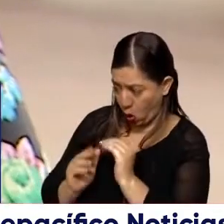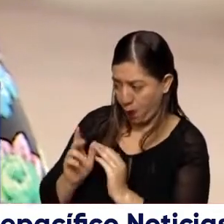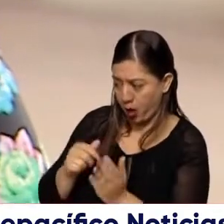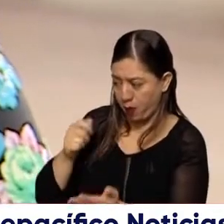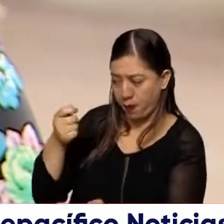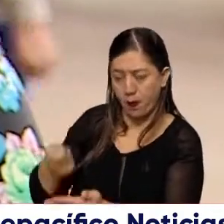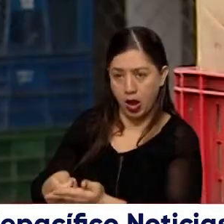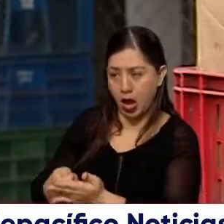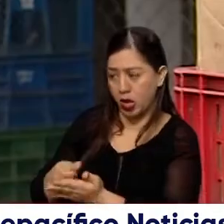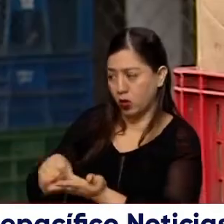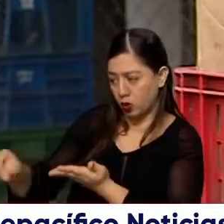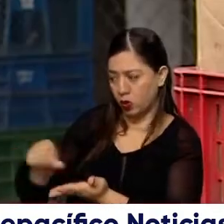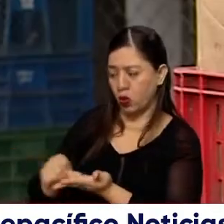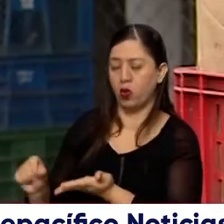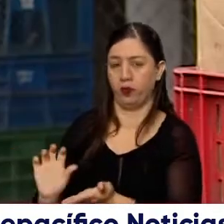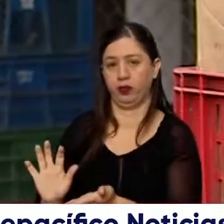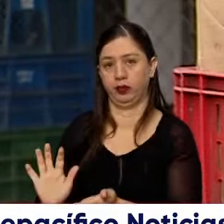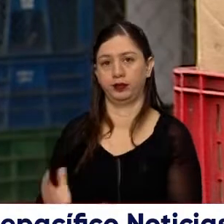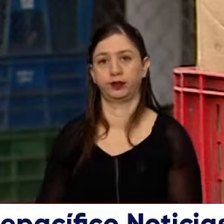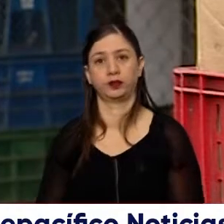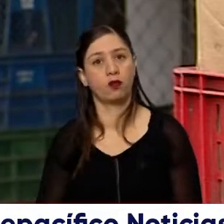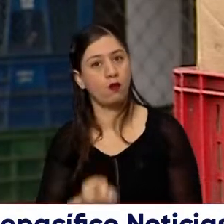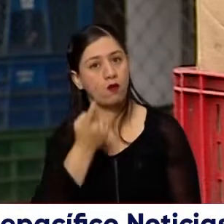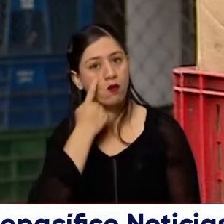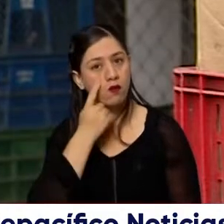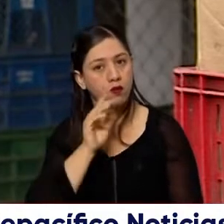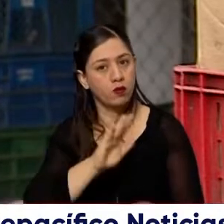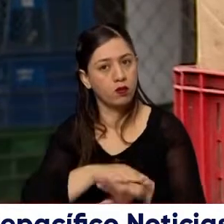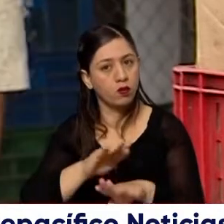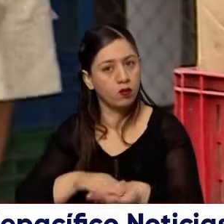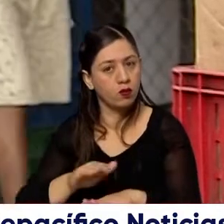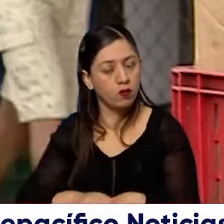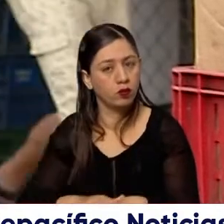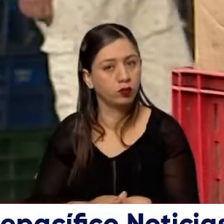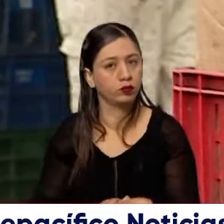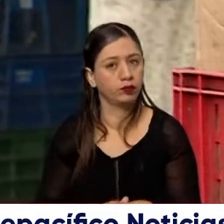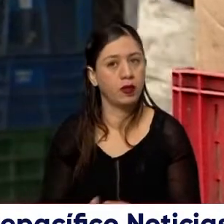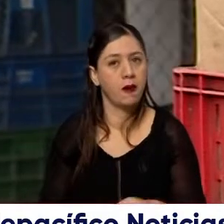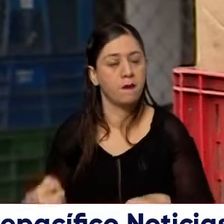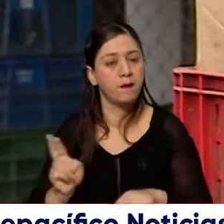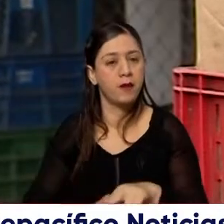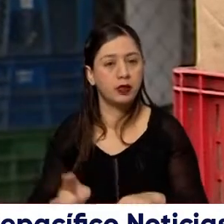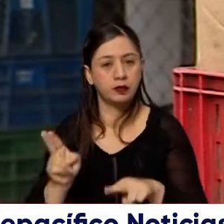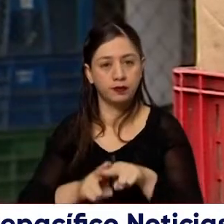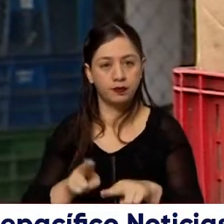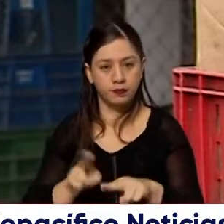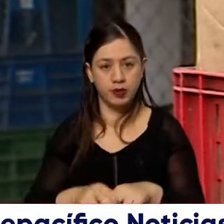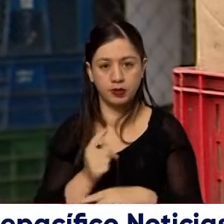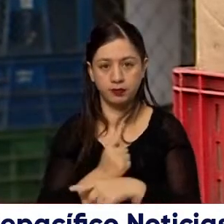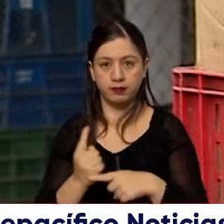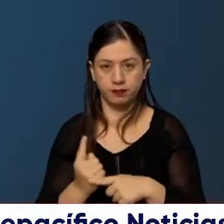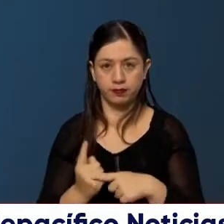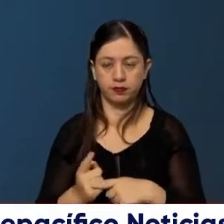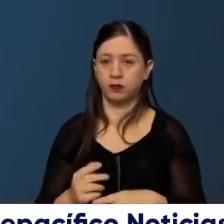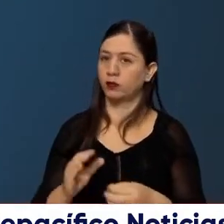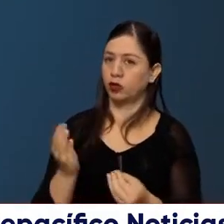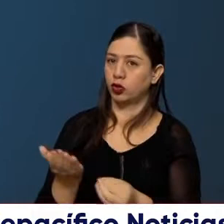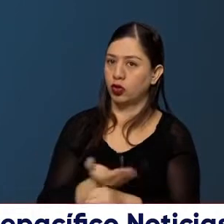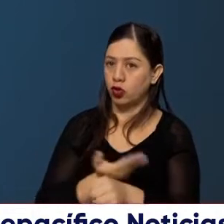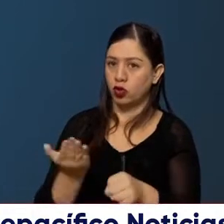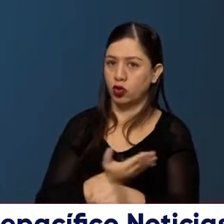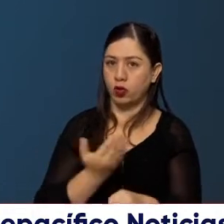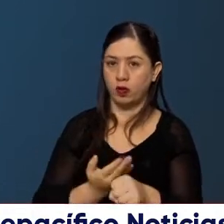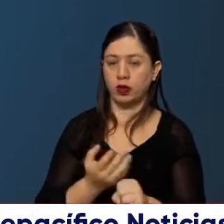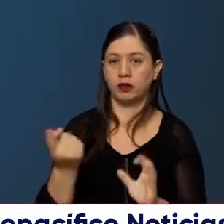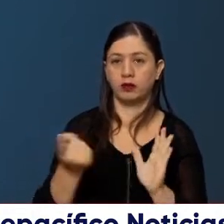que sea favorable. Pero ojo a estos productos que incrementaron el precio esta semana. El tomate chonto pasó